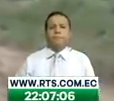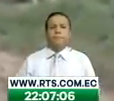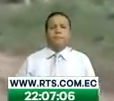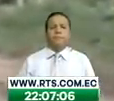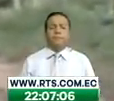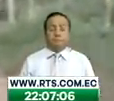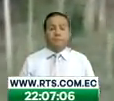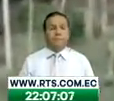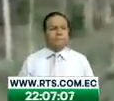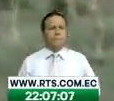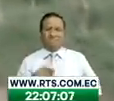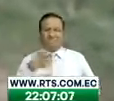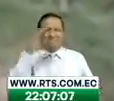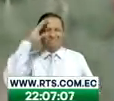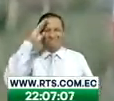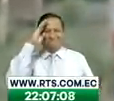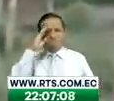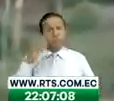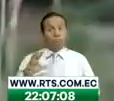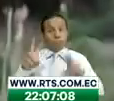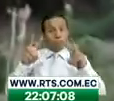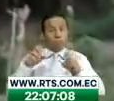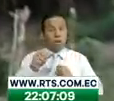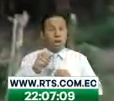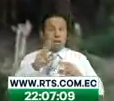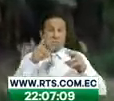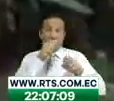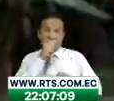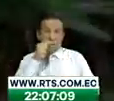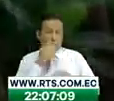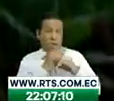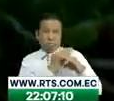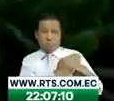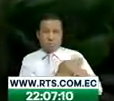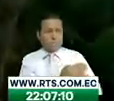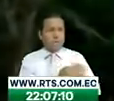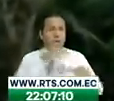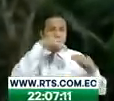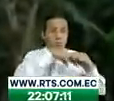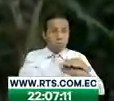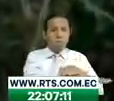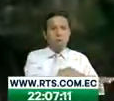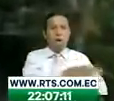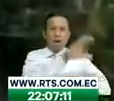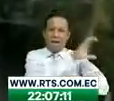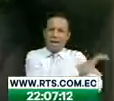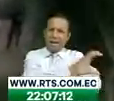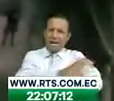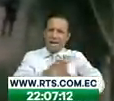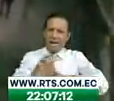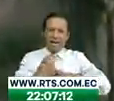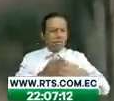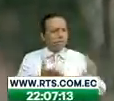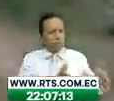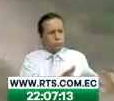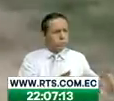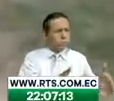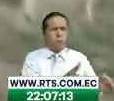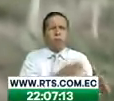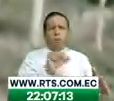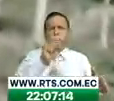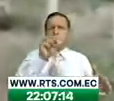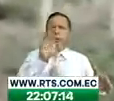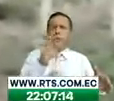Fue el momento cuando agentes de la Unidad Antinarcóticos de Manabí ingresaron a una finca ubicada en la vía San Isidro, sector Chita,